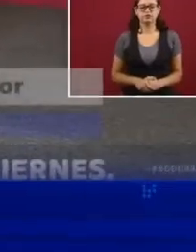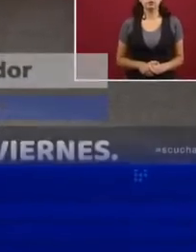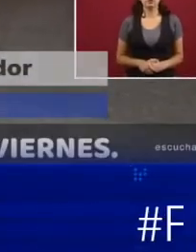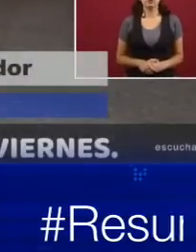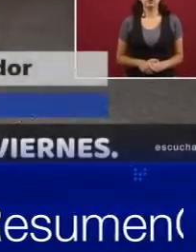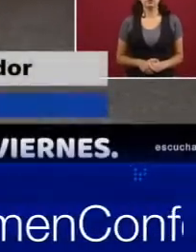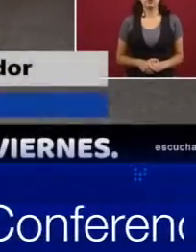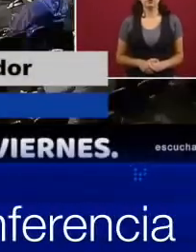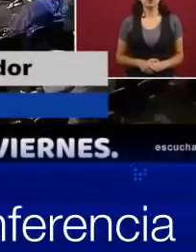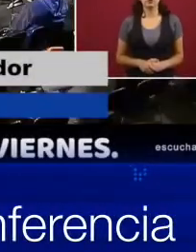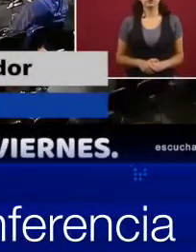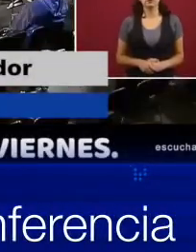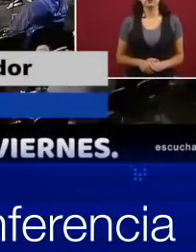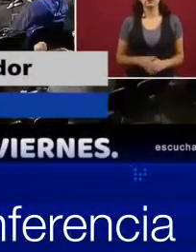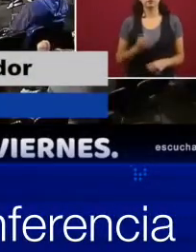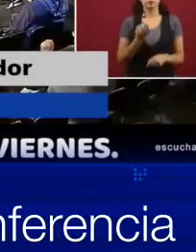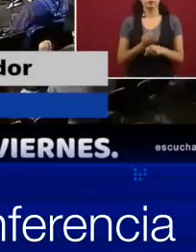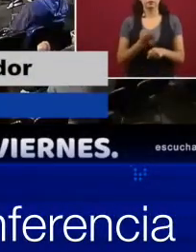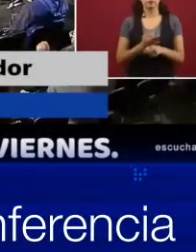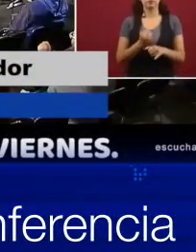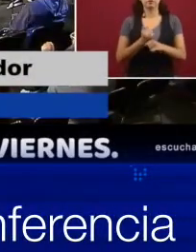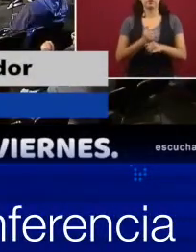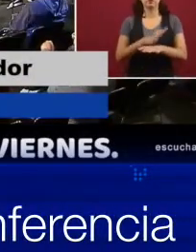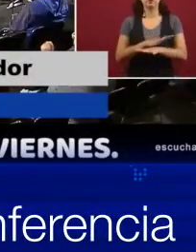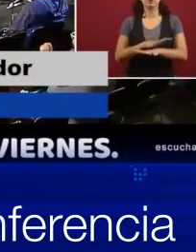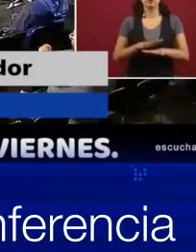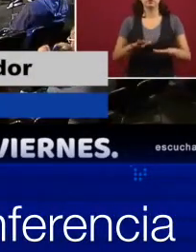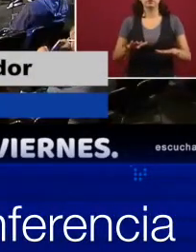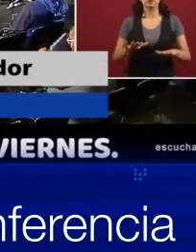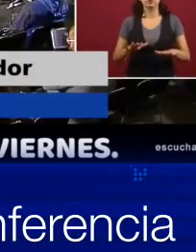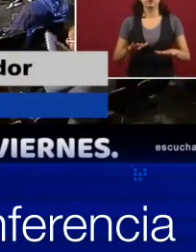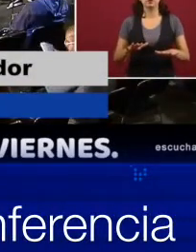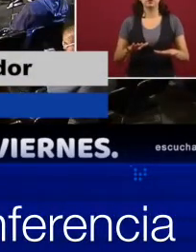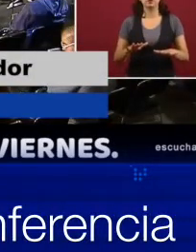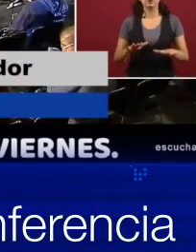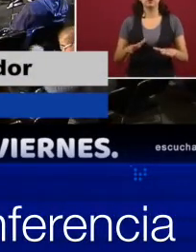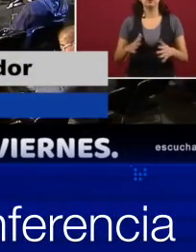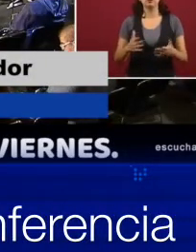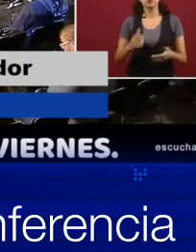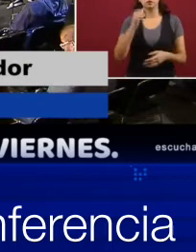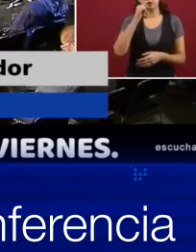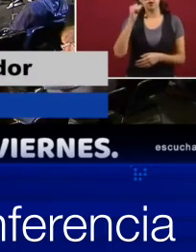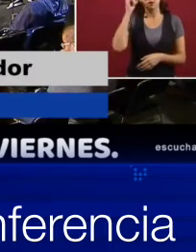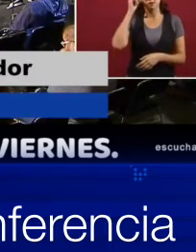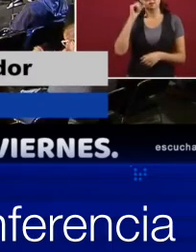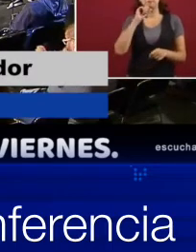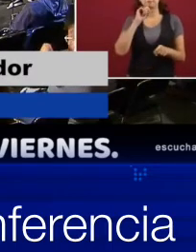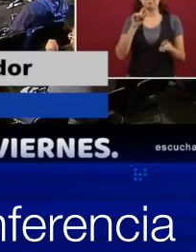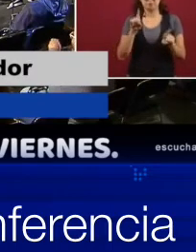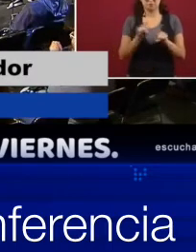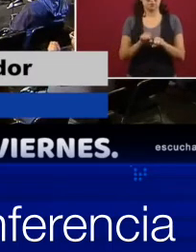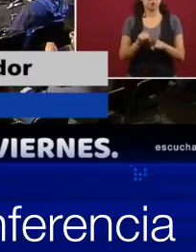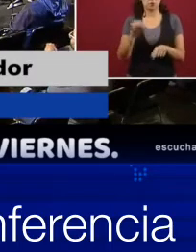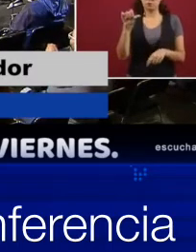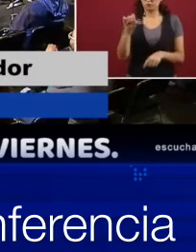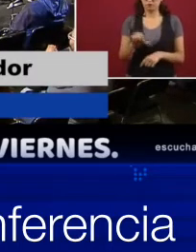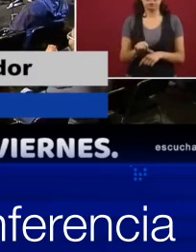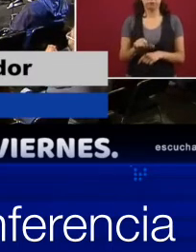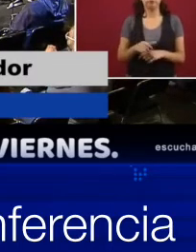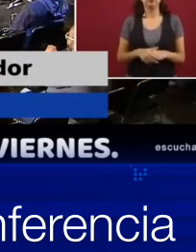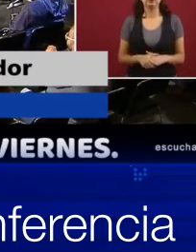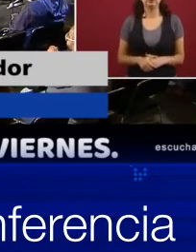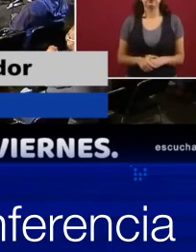Vamos a informar el día de hoy, como lo hicimos ayer,